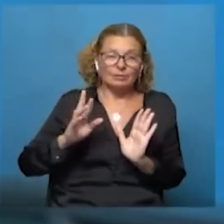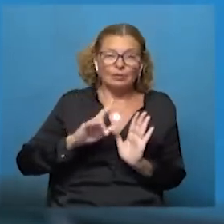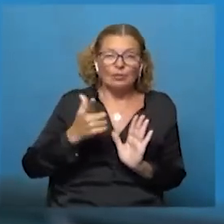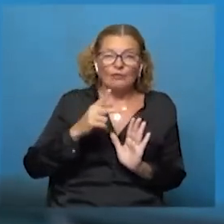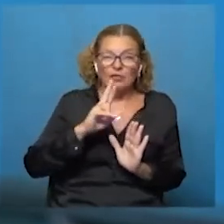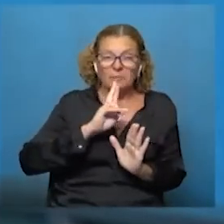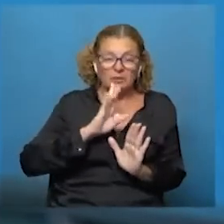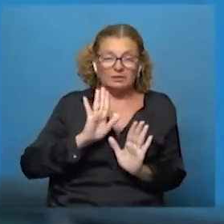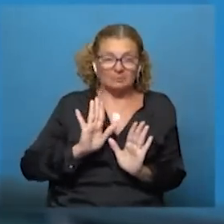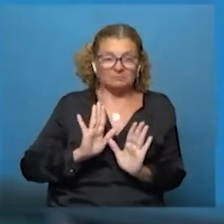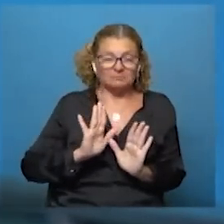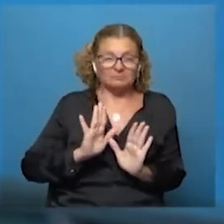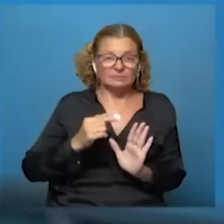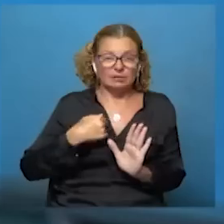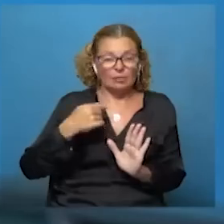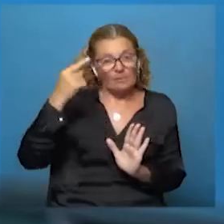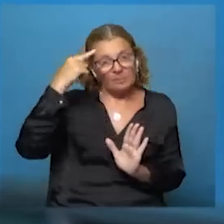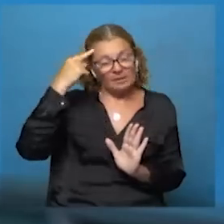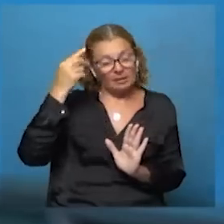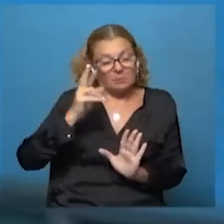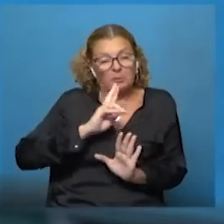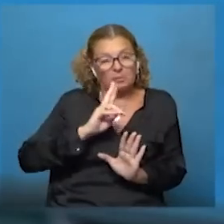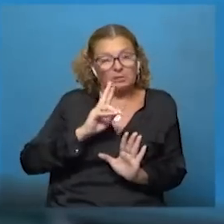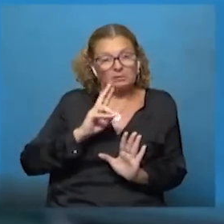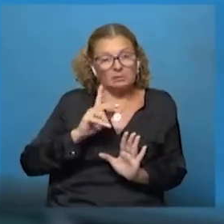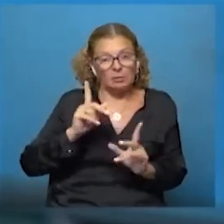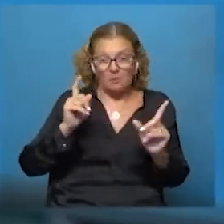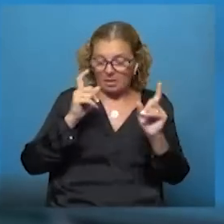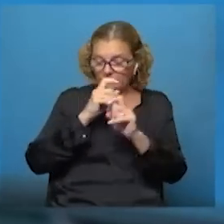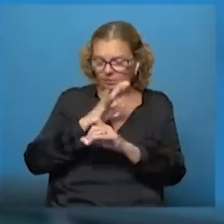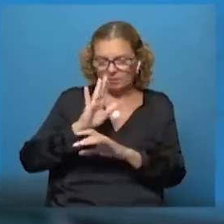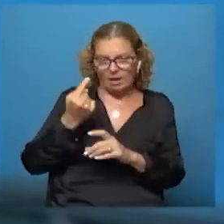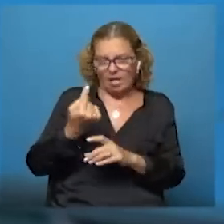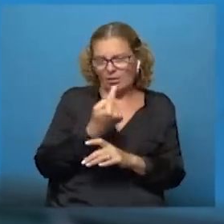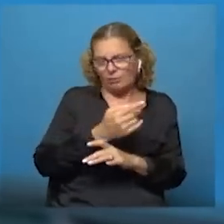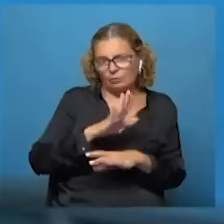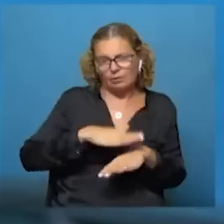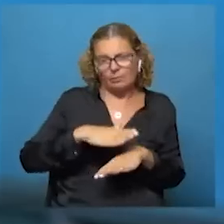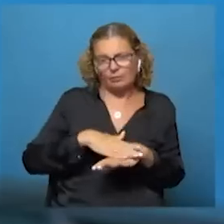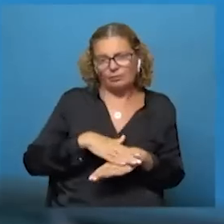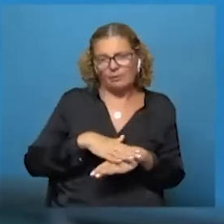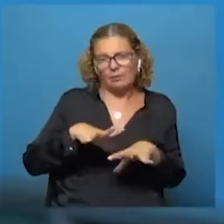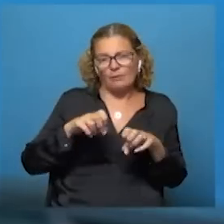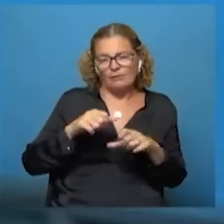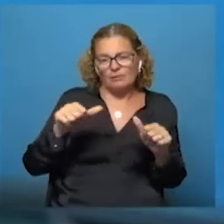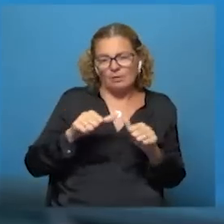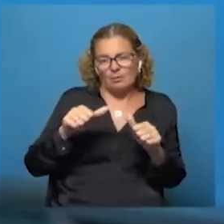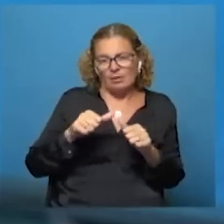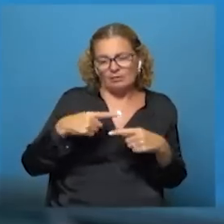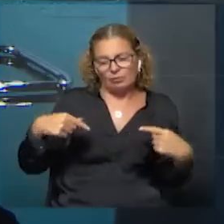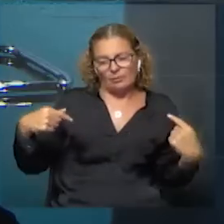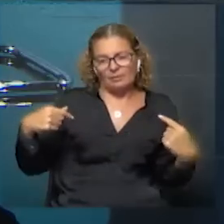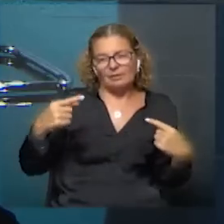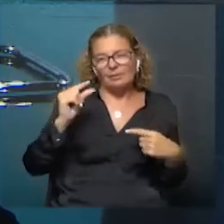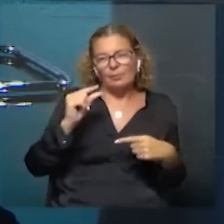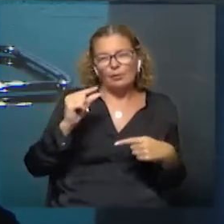la respuesta que creía que podía tener tampoco me complicó ya estaba cada cual es responsable como vive como hace y todo lo demás